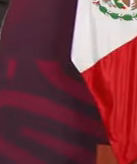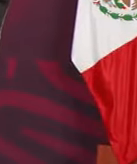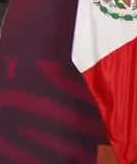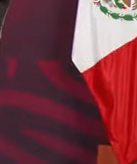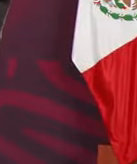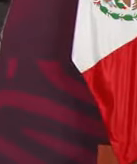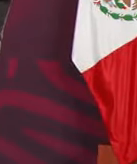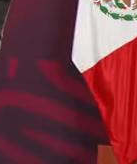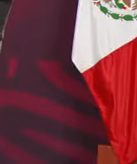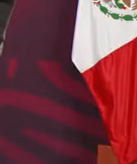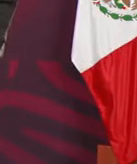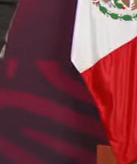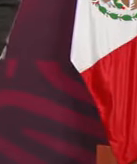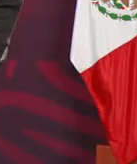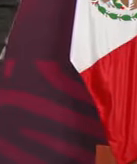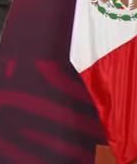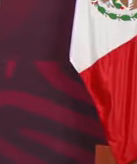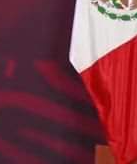Porque para